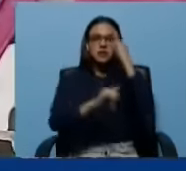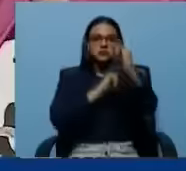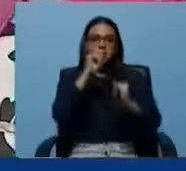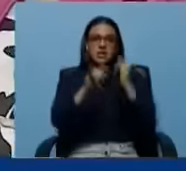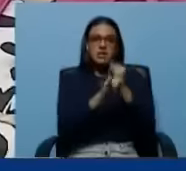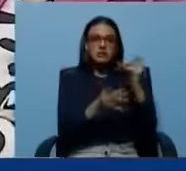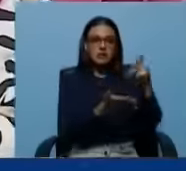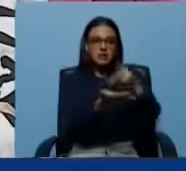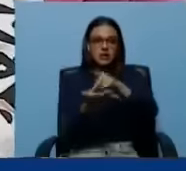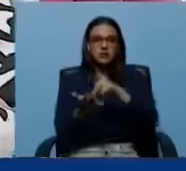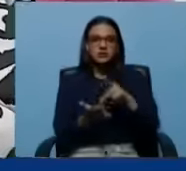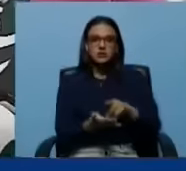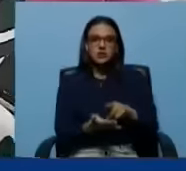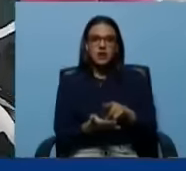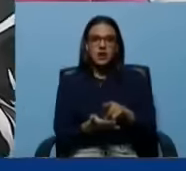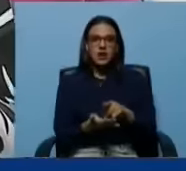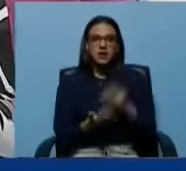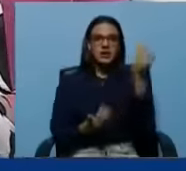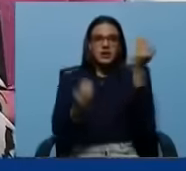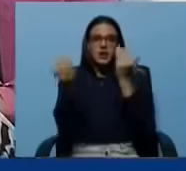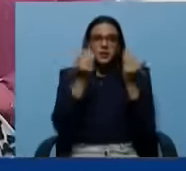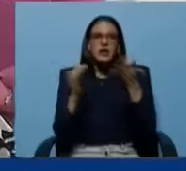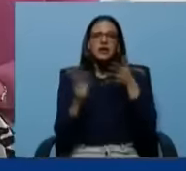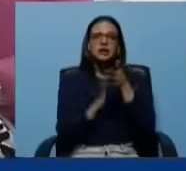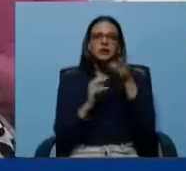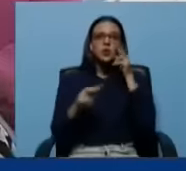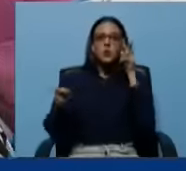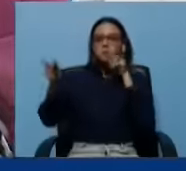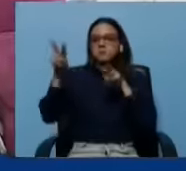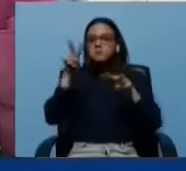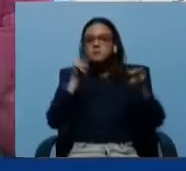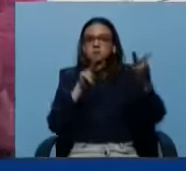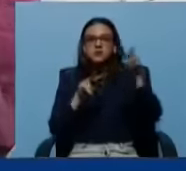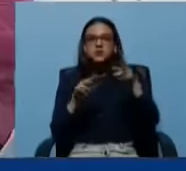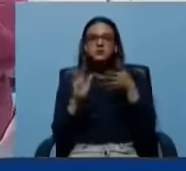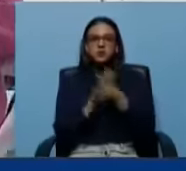venido para la consulta